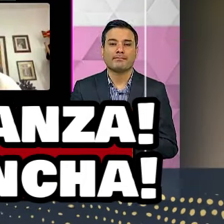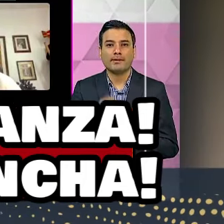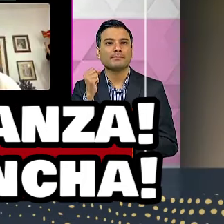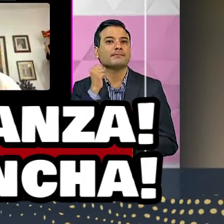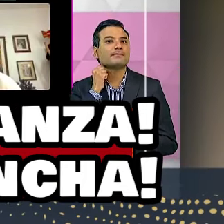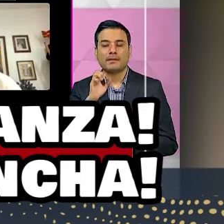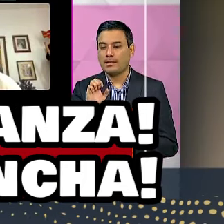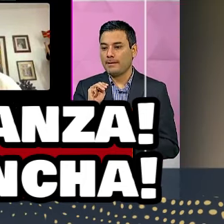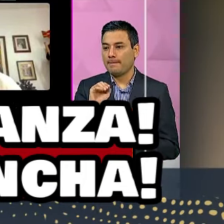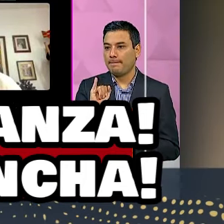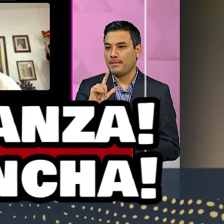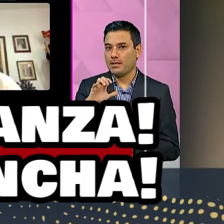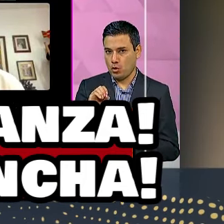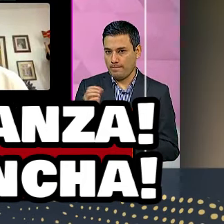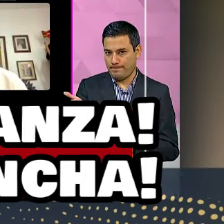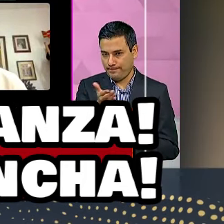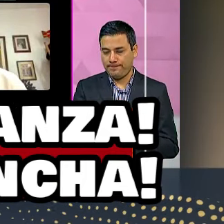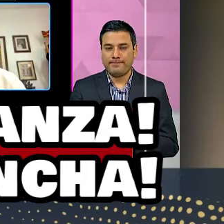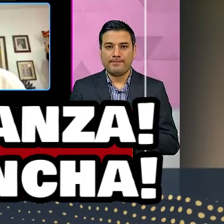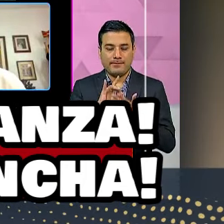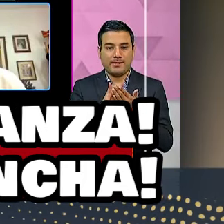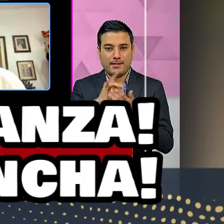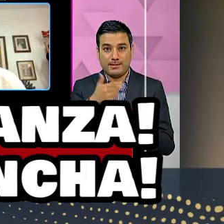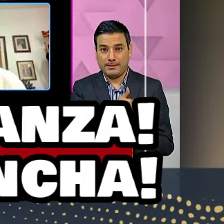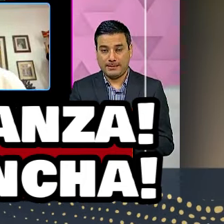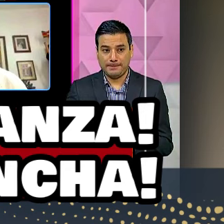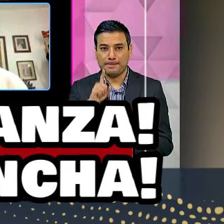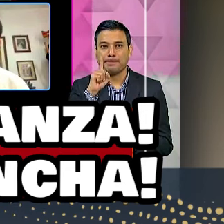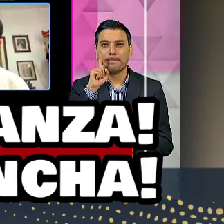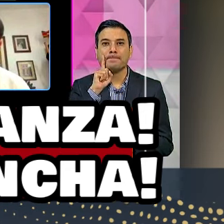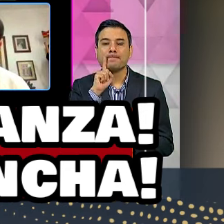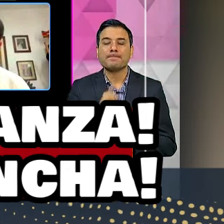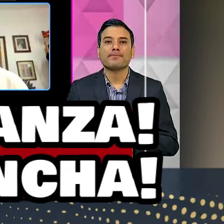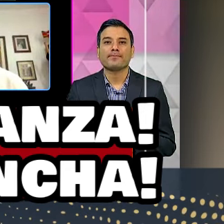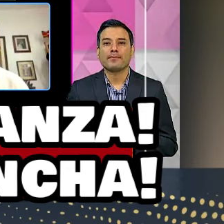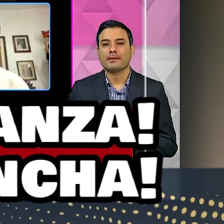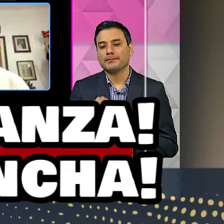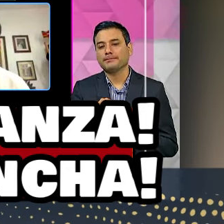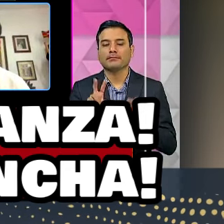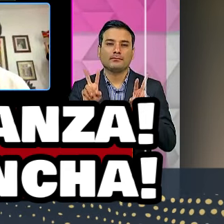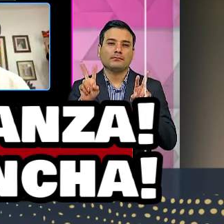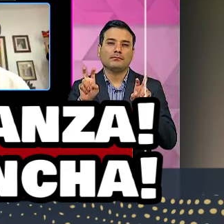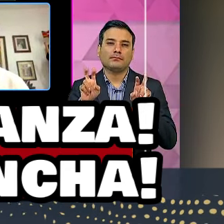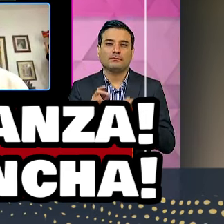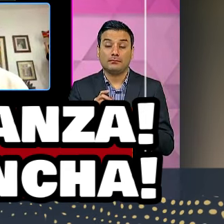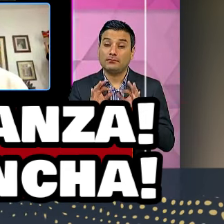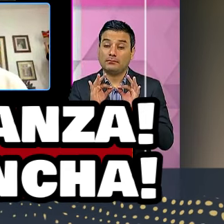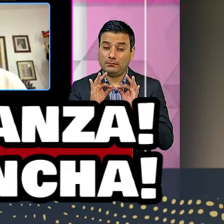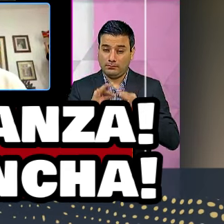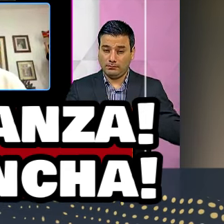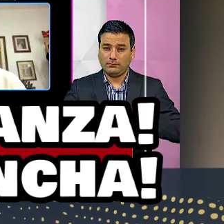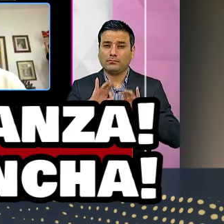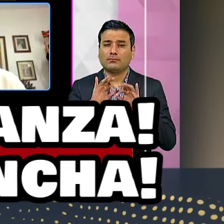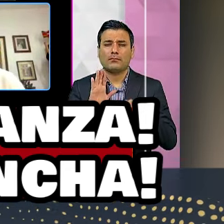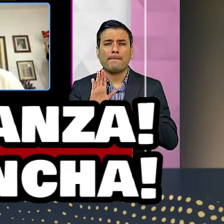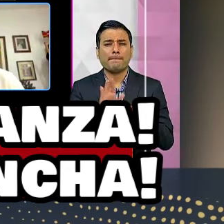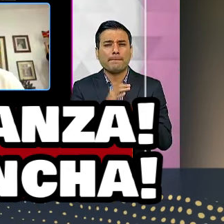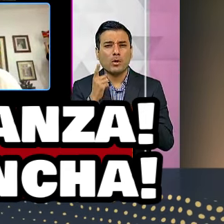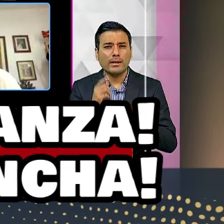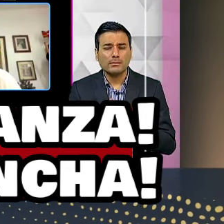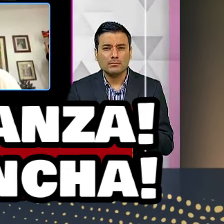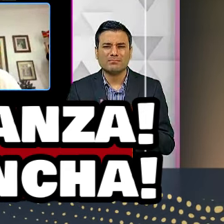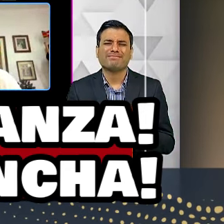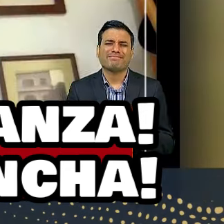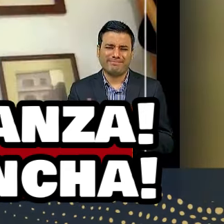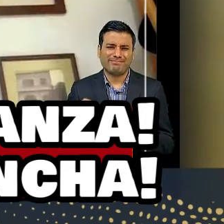Emilio Álvarez se casa gracias presidenta el el punto que nos refiere es es vital porque es una práctica